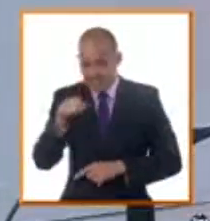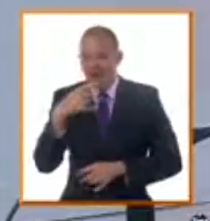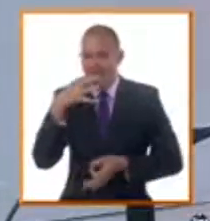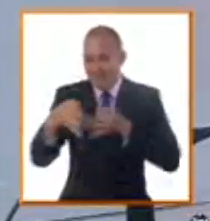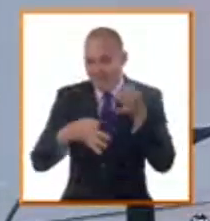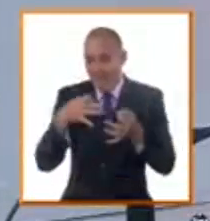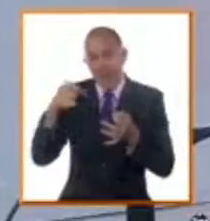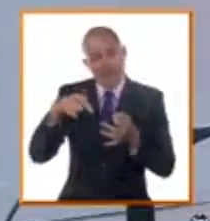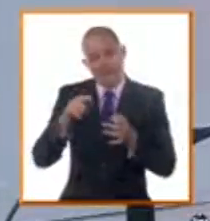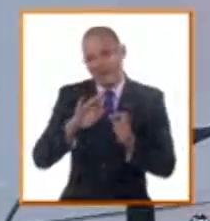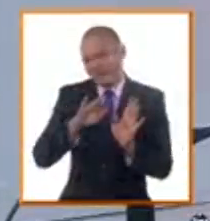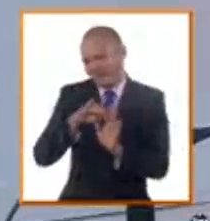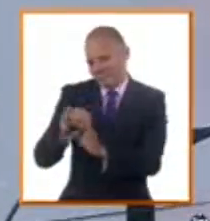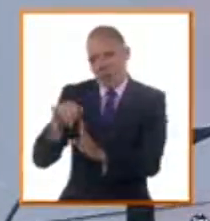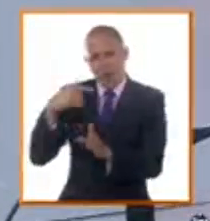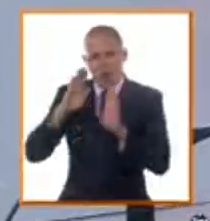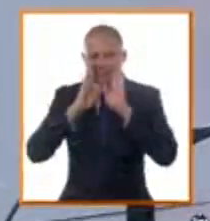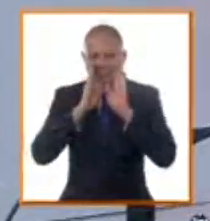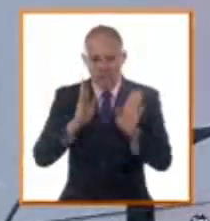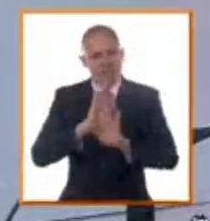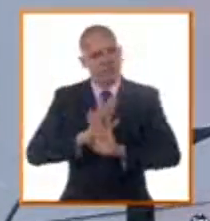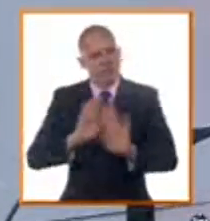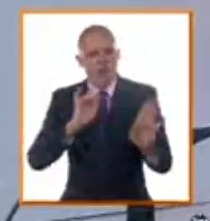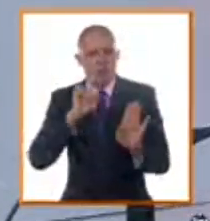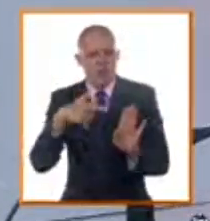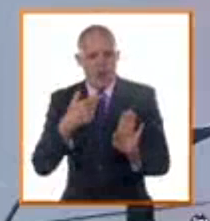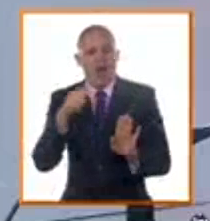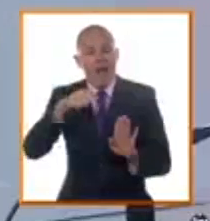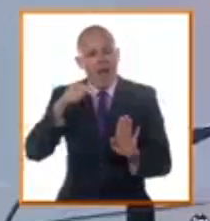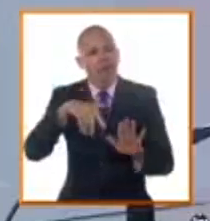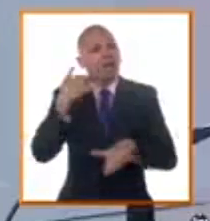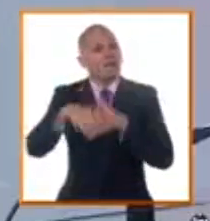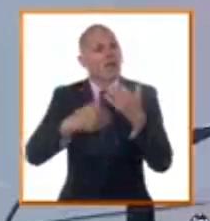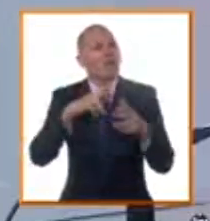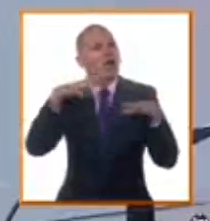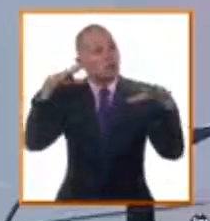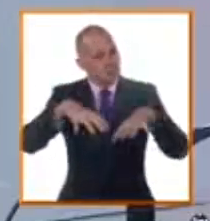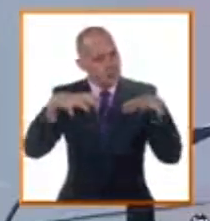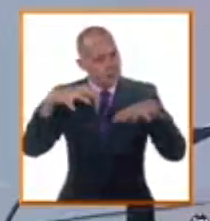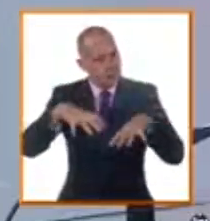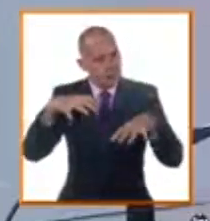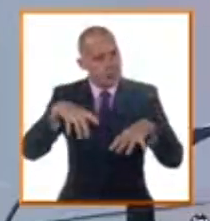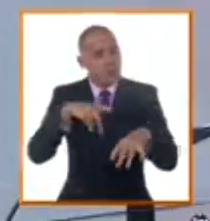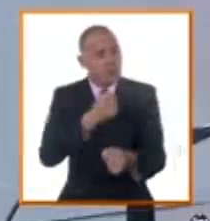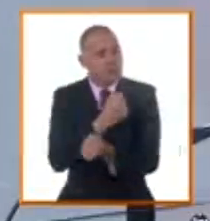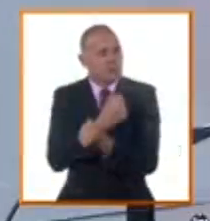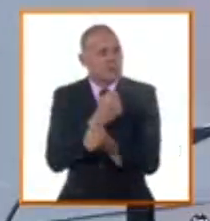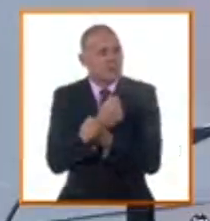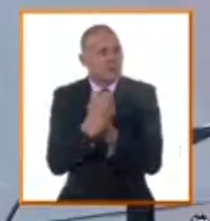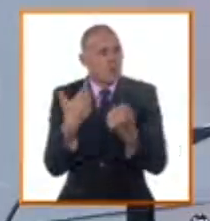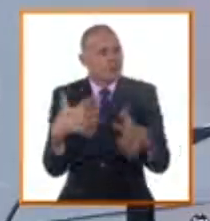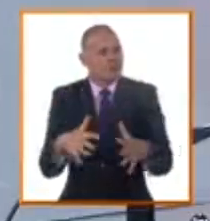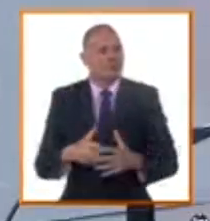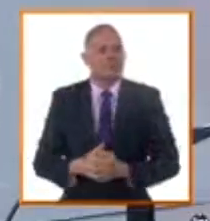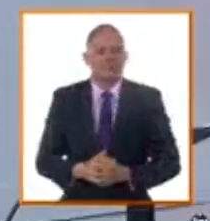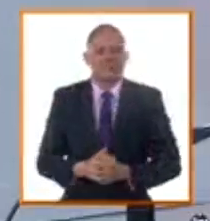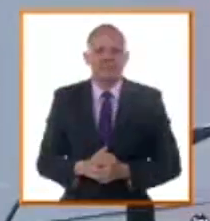mucho interés para el pueblo de Cuba, que tienen que ver con las dramáticas inundaciones que ha sufrido el oriente del país.